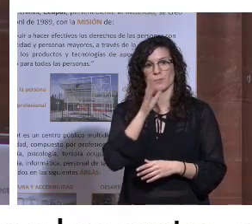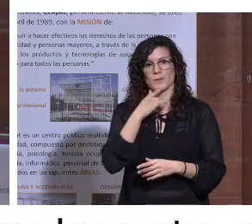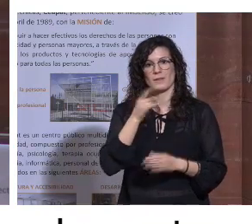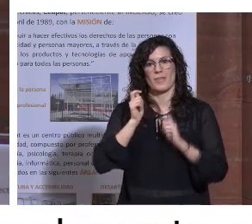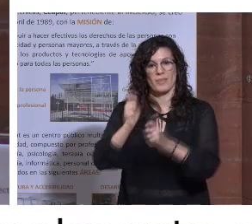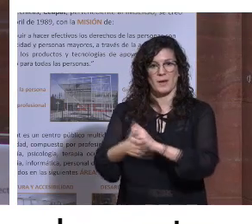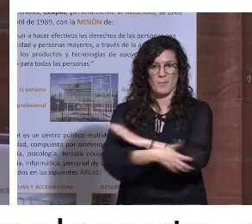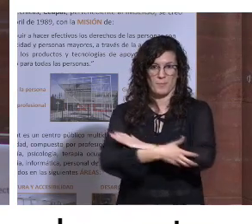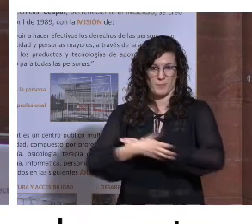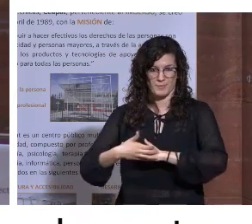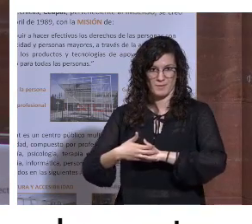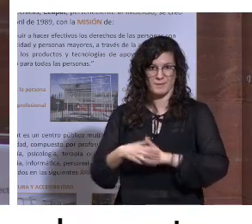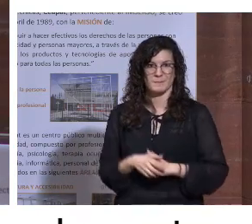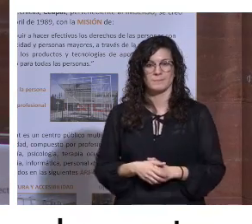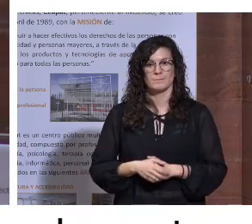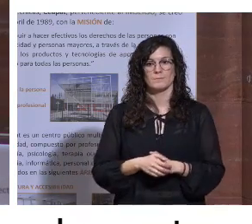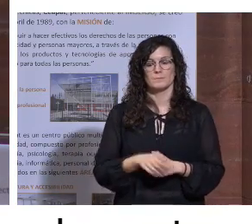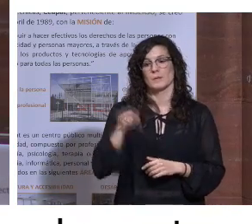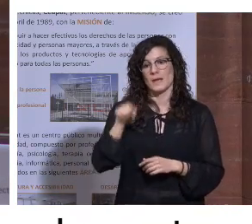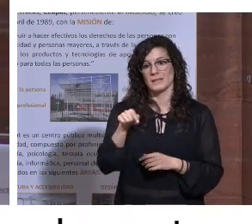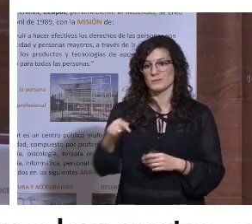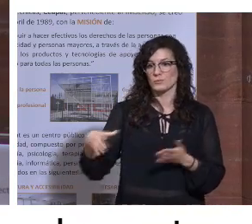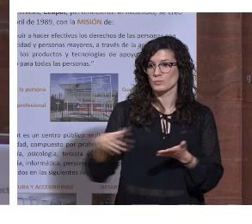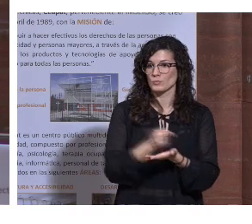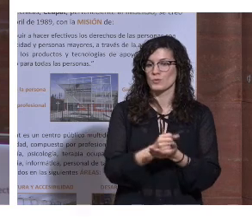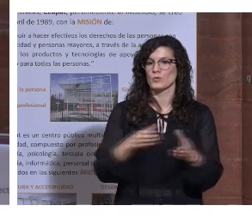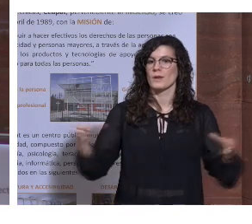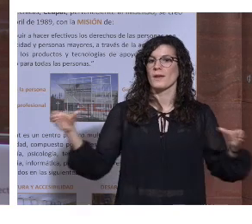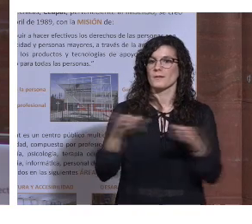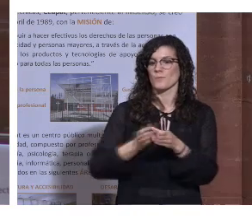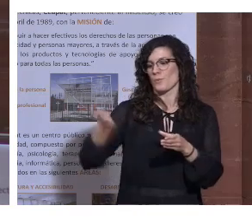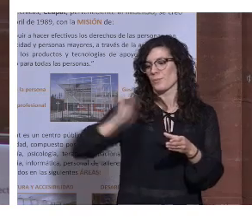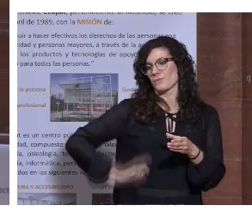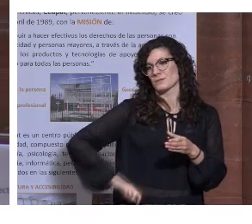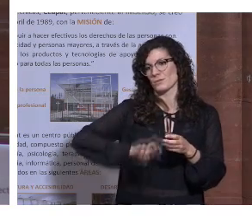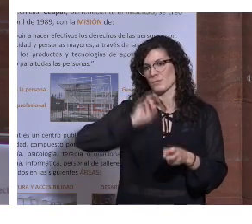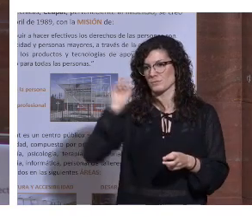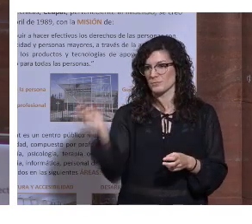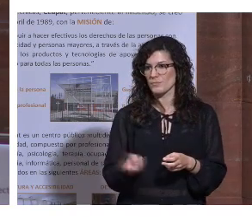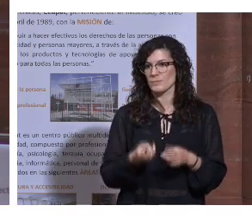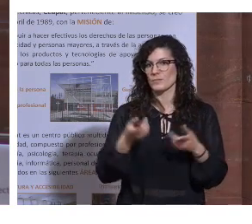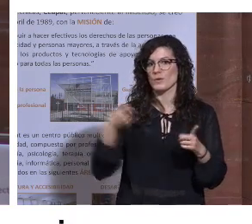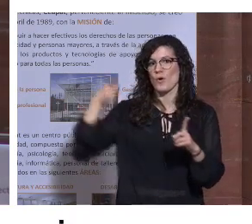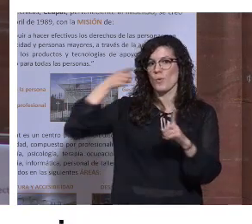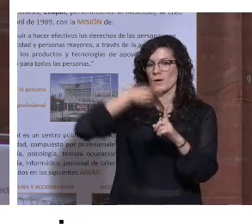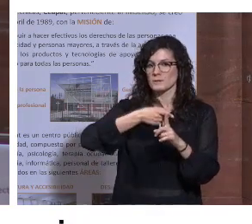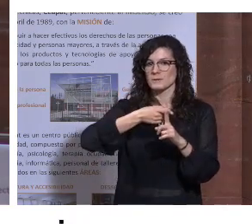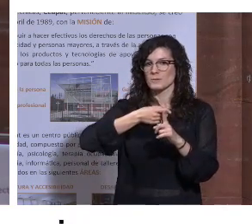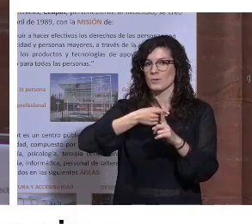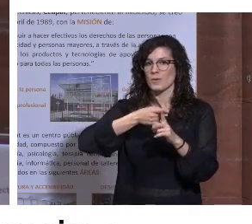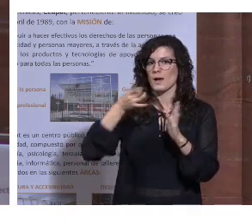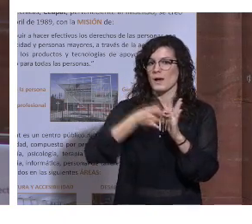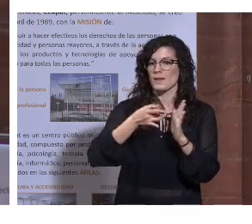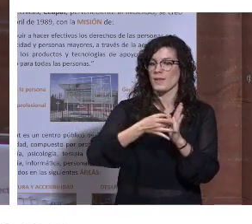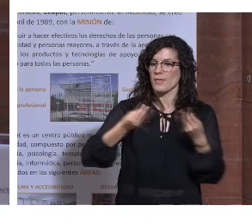empobreciendo. Esto es de un equipo multiprofesional que avanza en ese objetivo de calidad